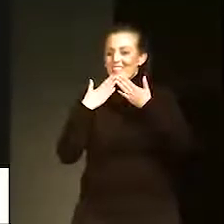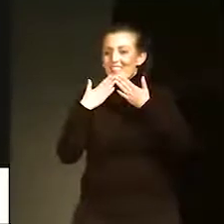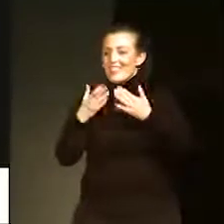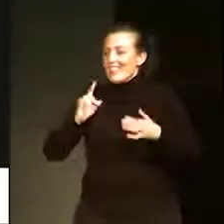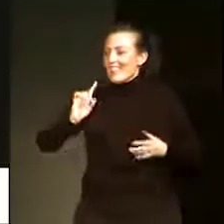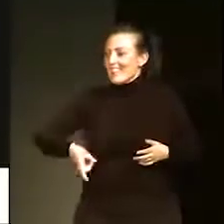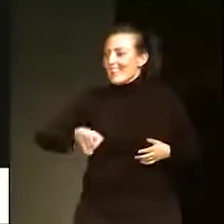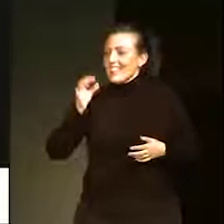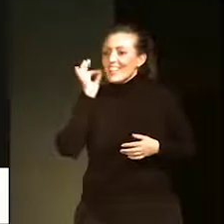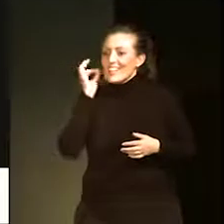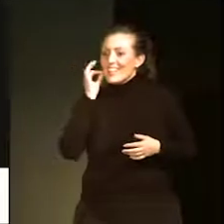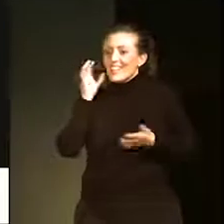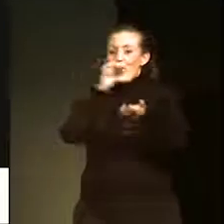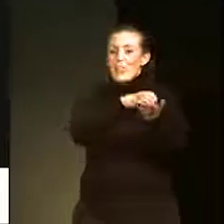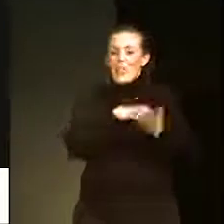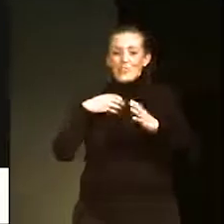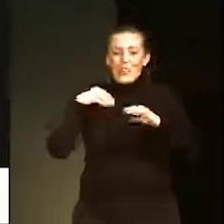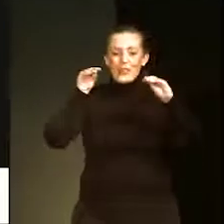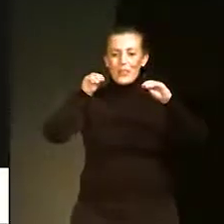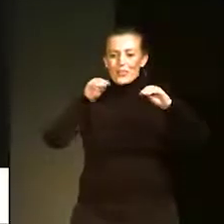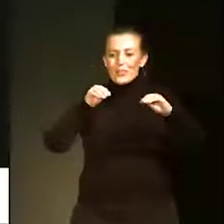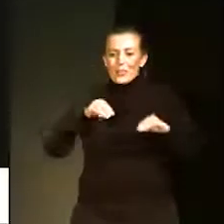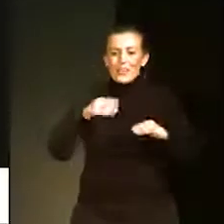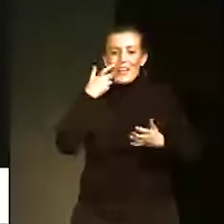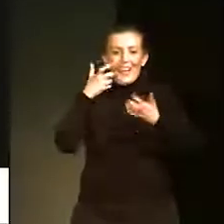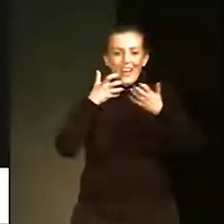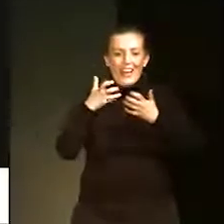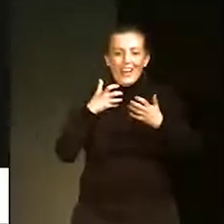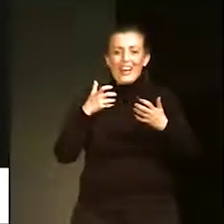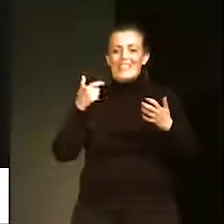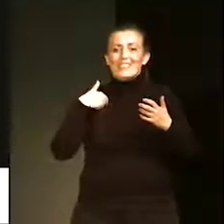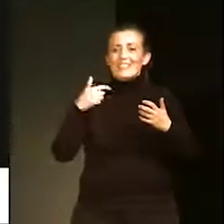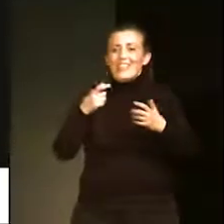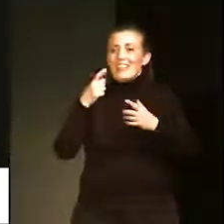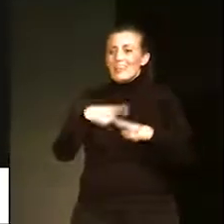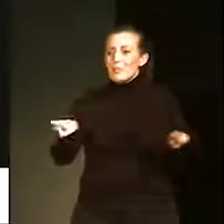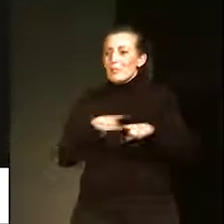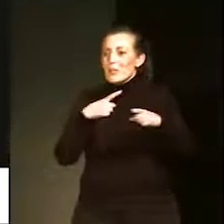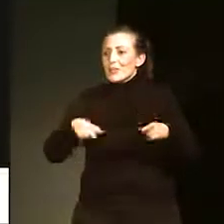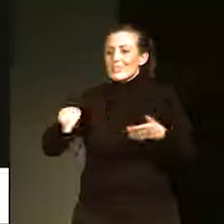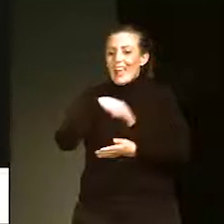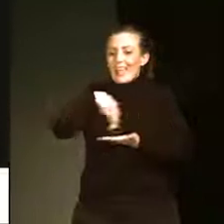las directoras de dos centros de formación en la arte escénica, el profesional de música y el de danza,